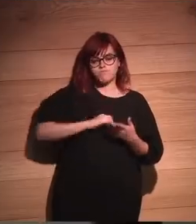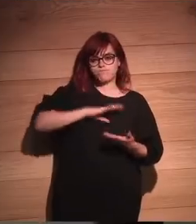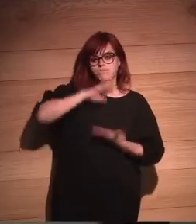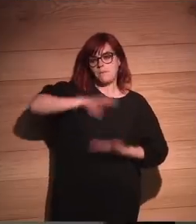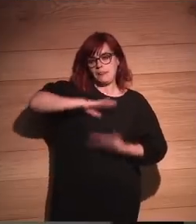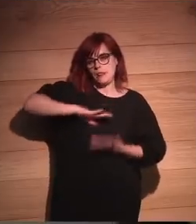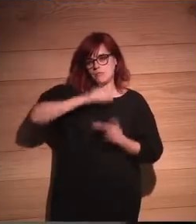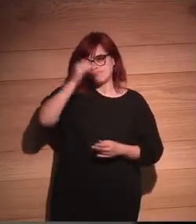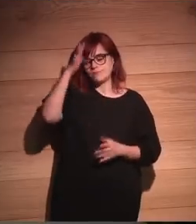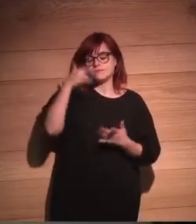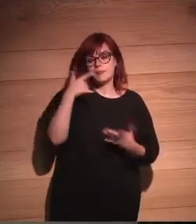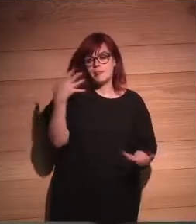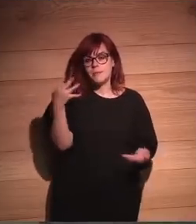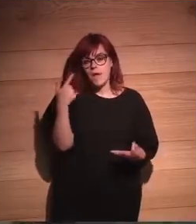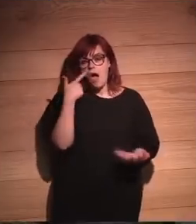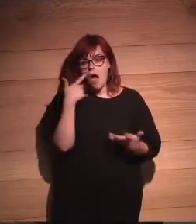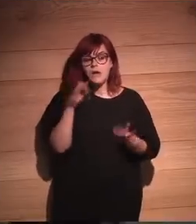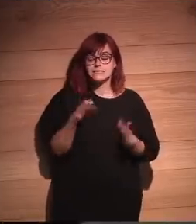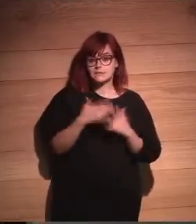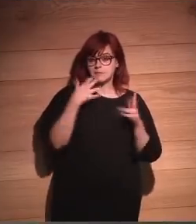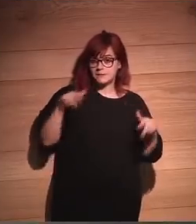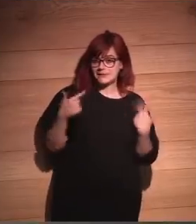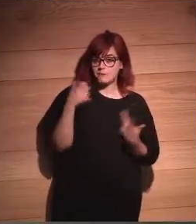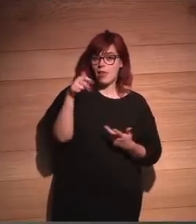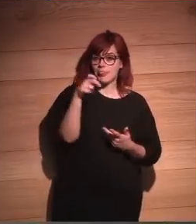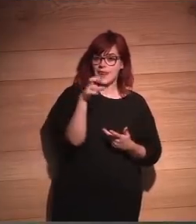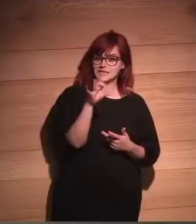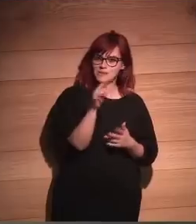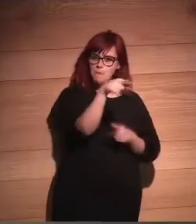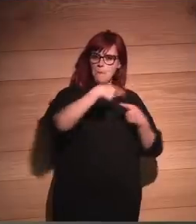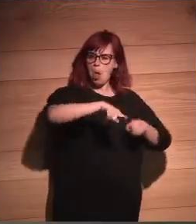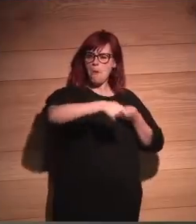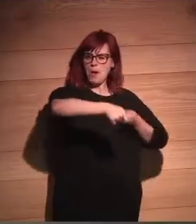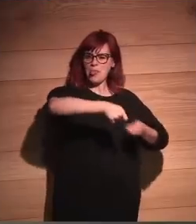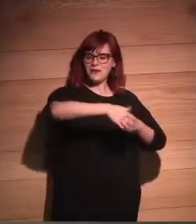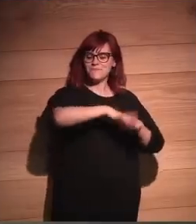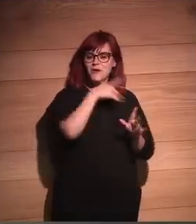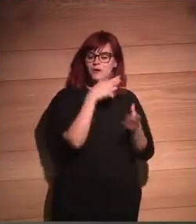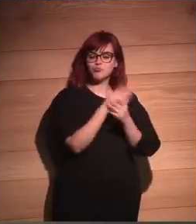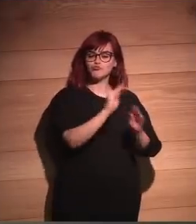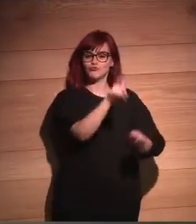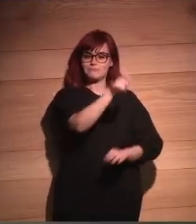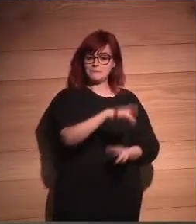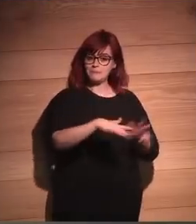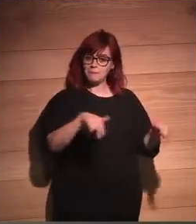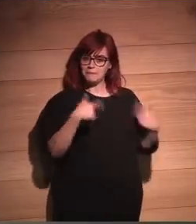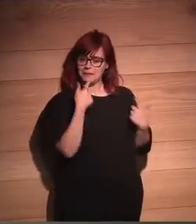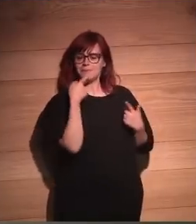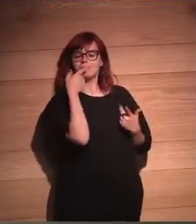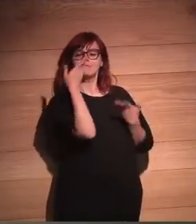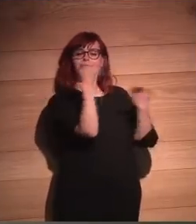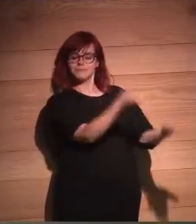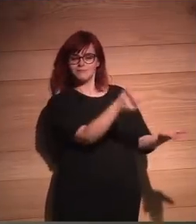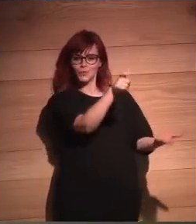debe alertarnos. Si me lo permitís, y puesto que Andrés fue el provocador de este cuaderno central de Telos,